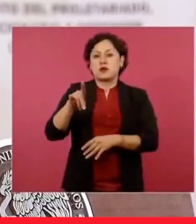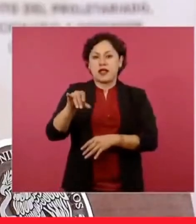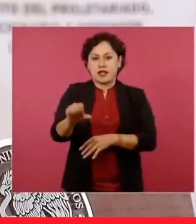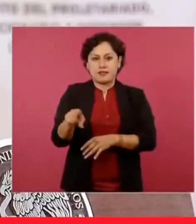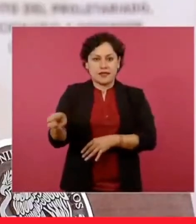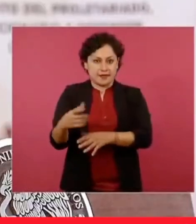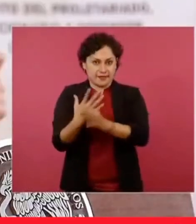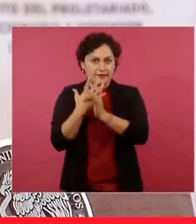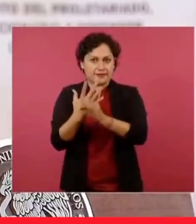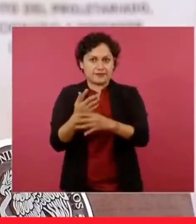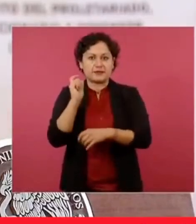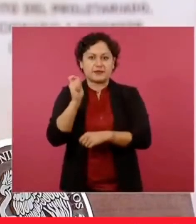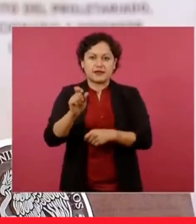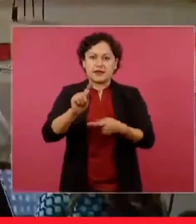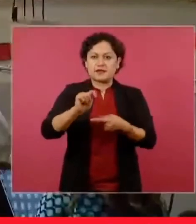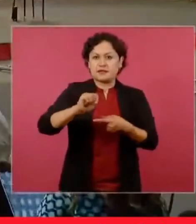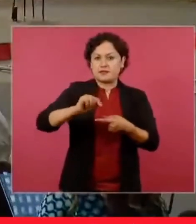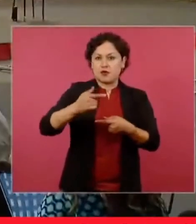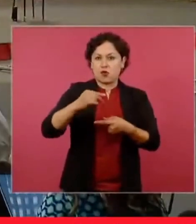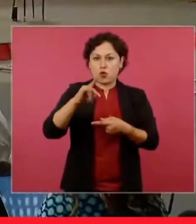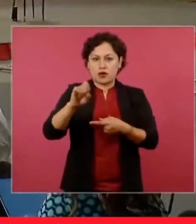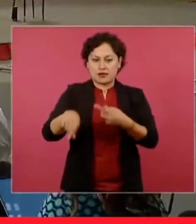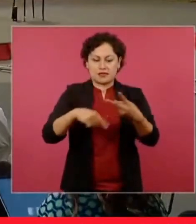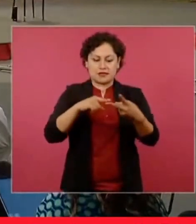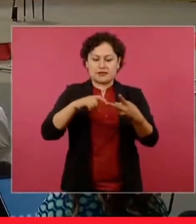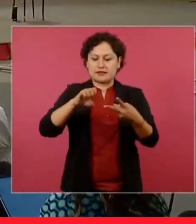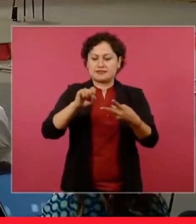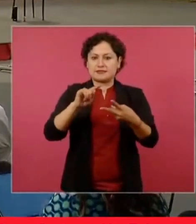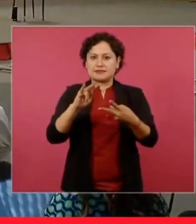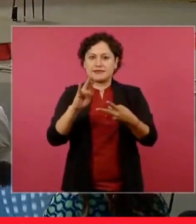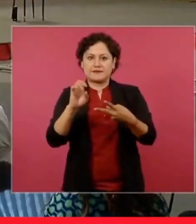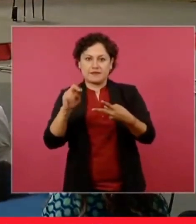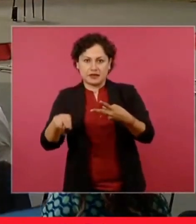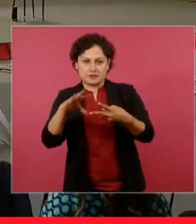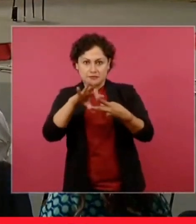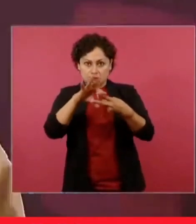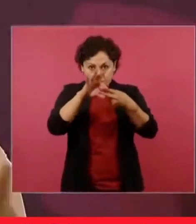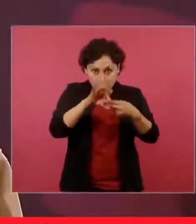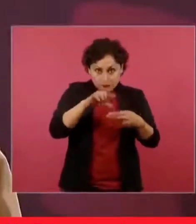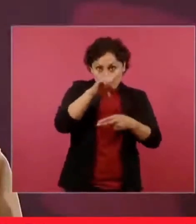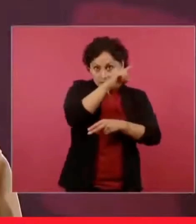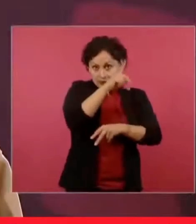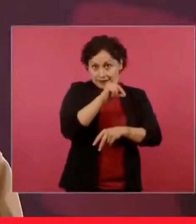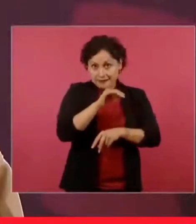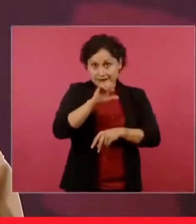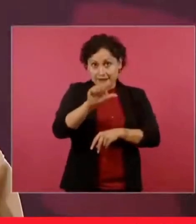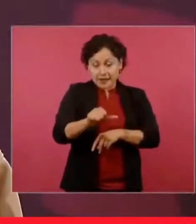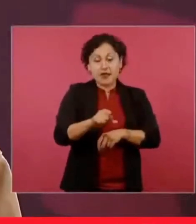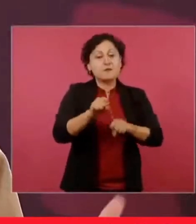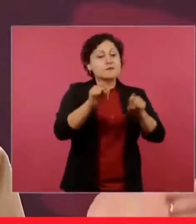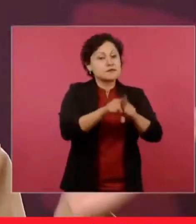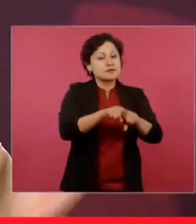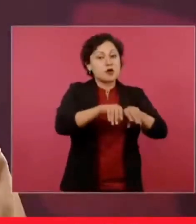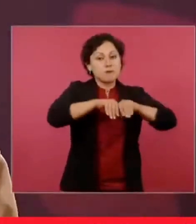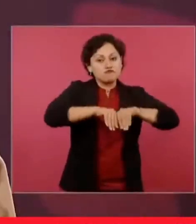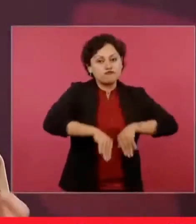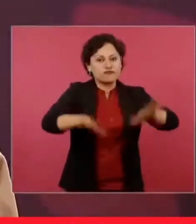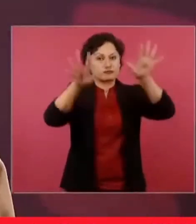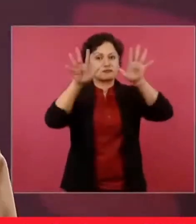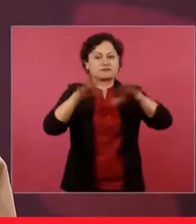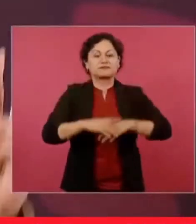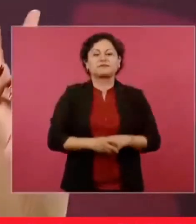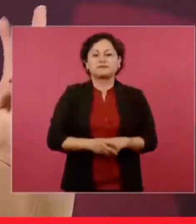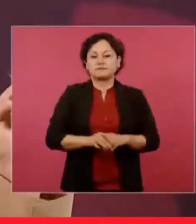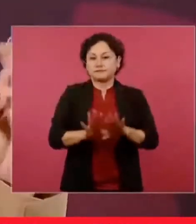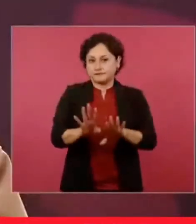dos, Tim Golden y Stephen Dudley, se habían puesto de acuerdo para publicar el mismo día. Vamos a decirles